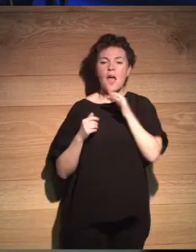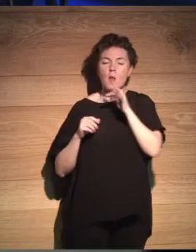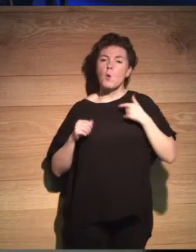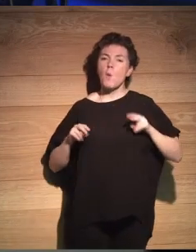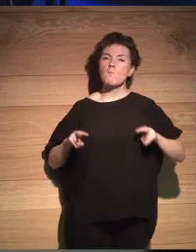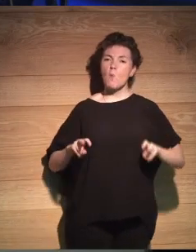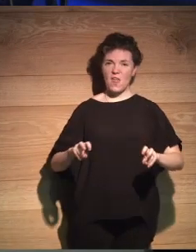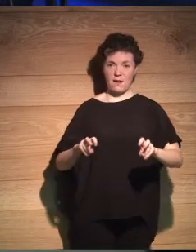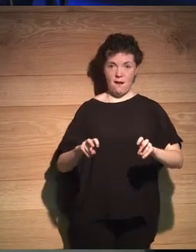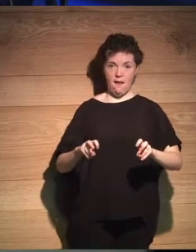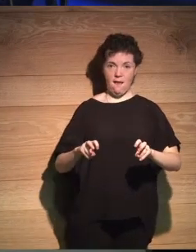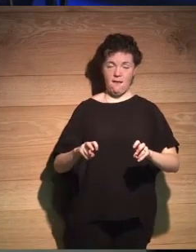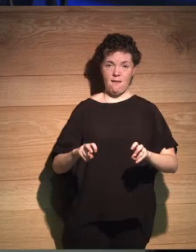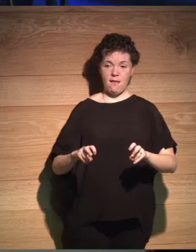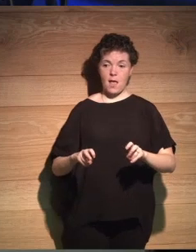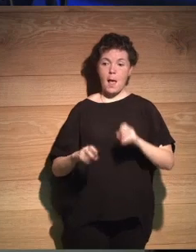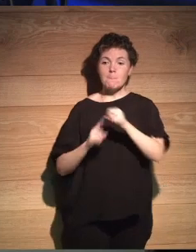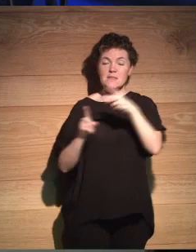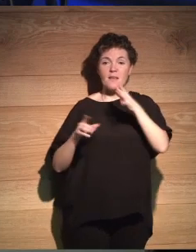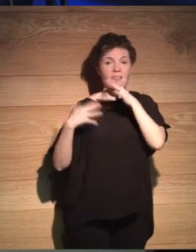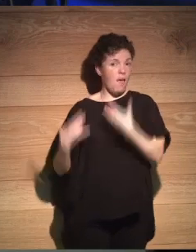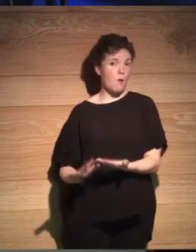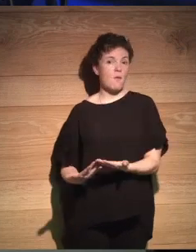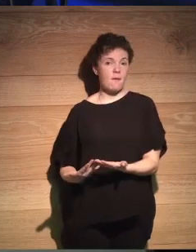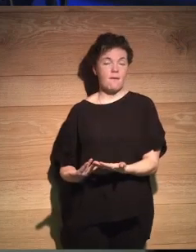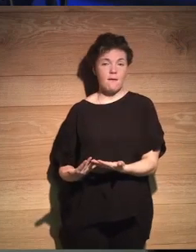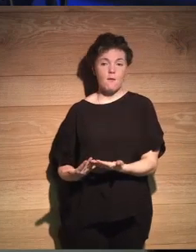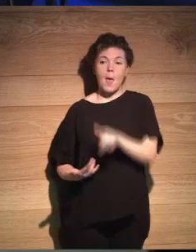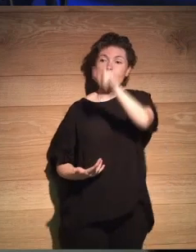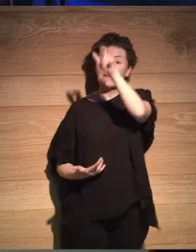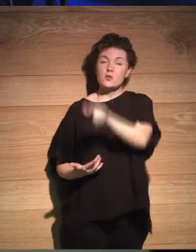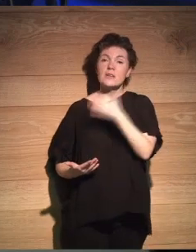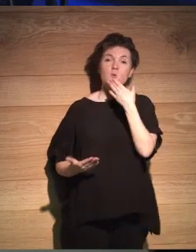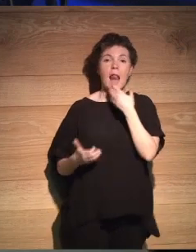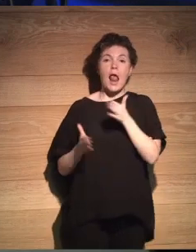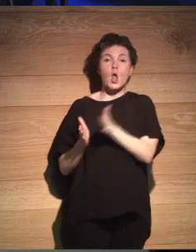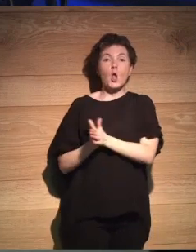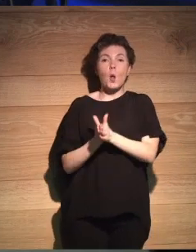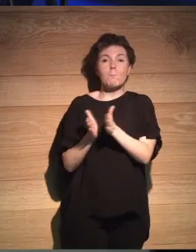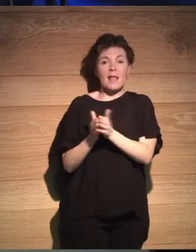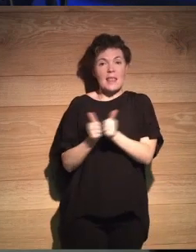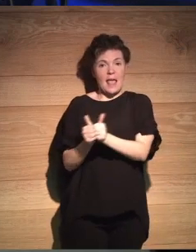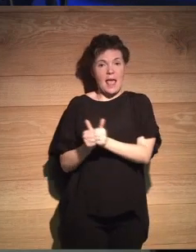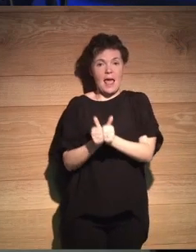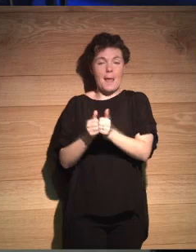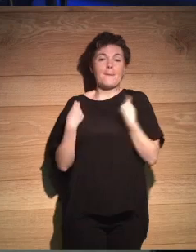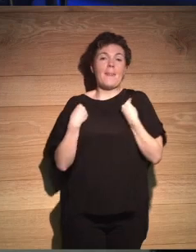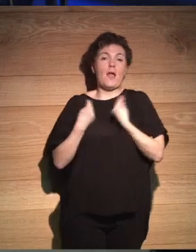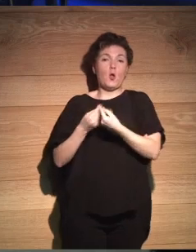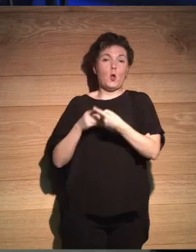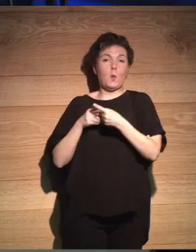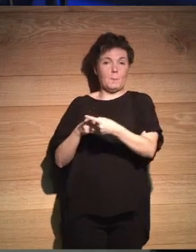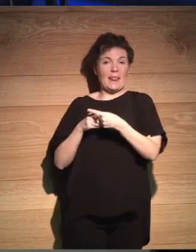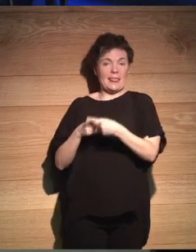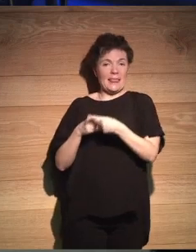moderna, desde la perspectiva que podemos tener nosotros ahora. Una persona, una compañera con la que tú puedas compartir la vida, ¿no?